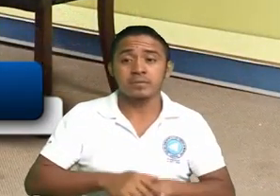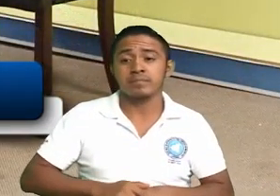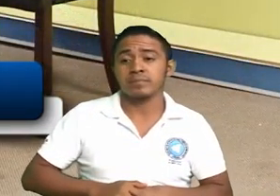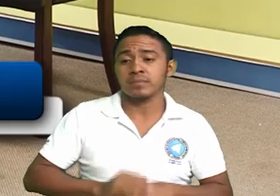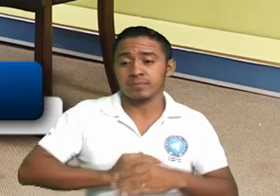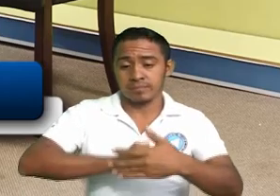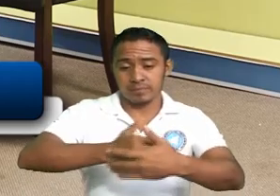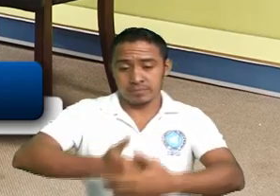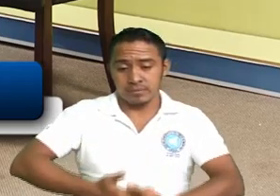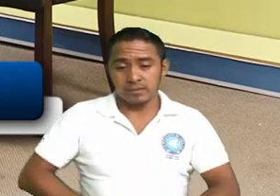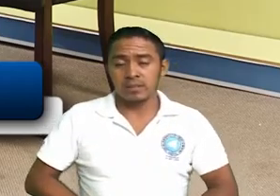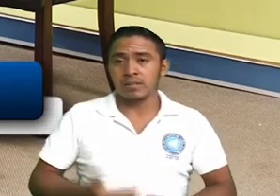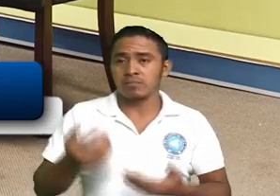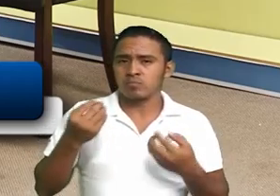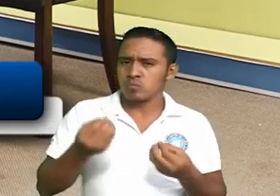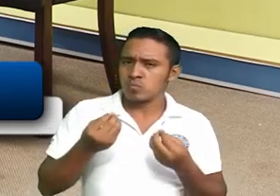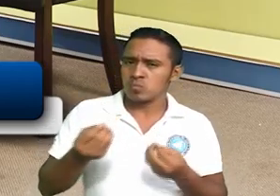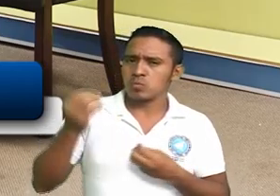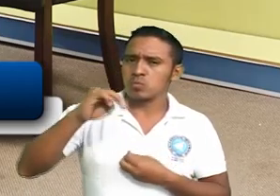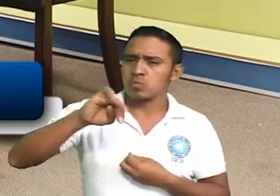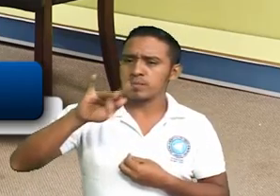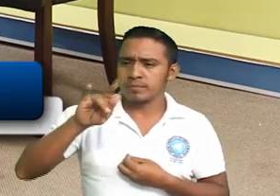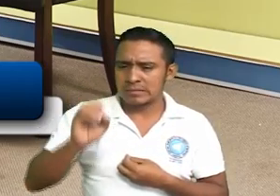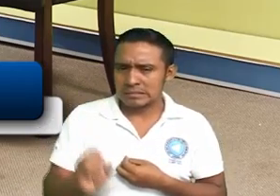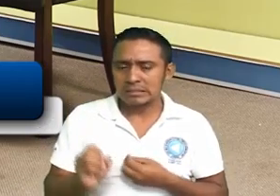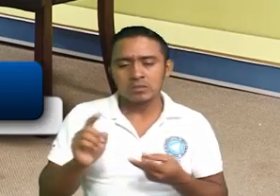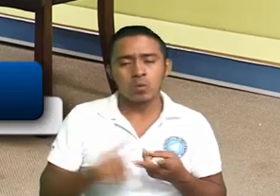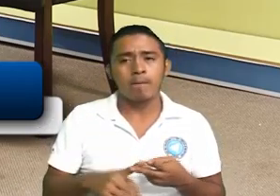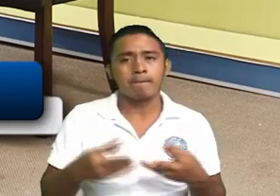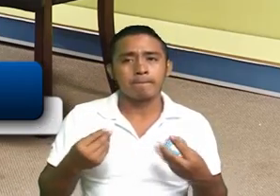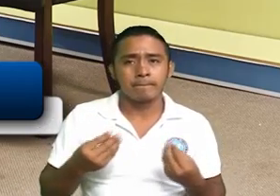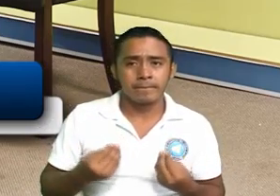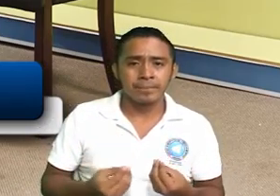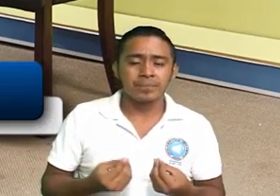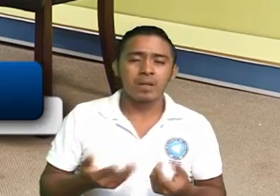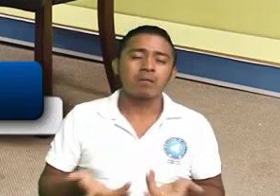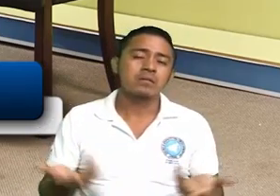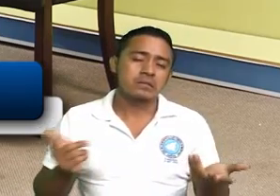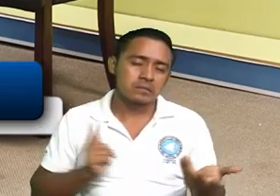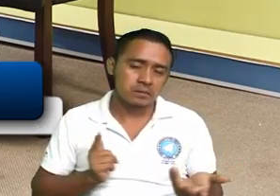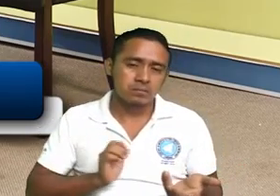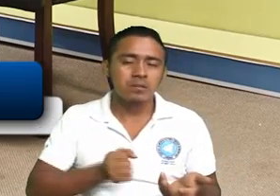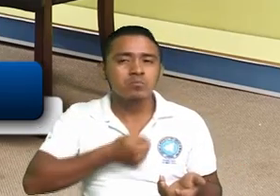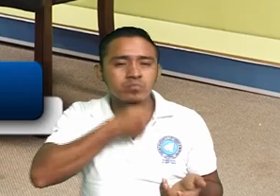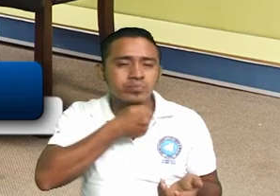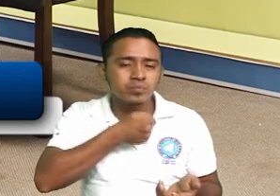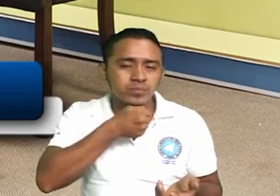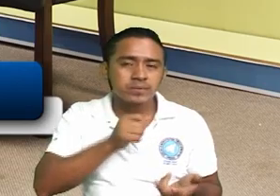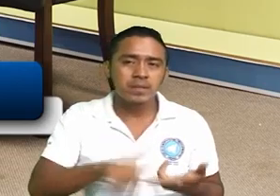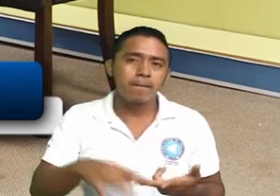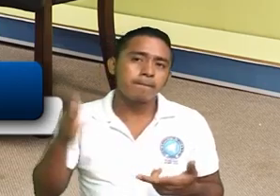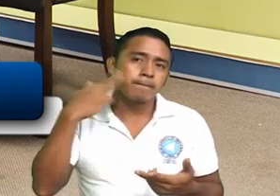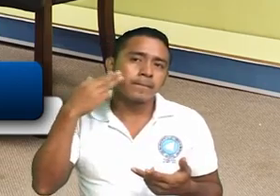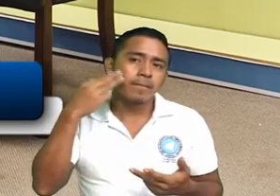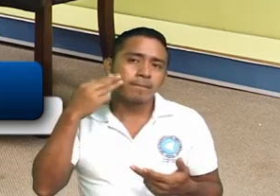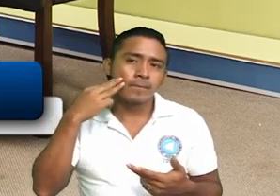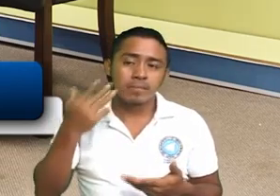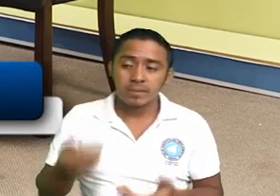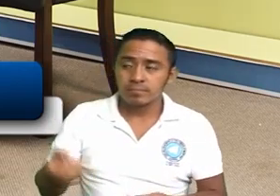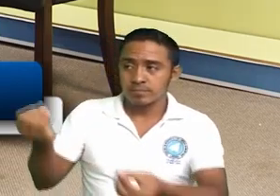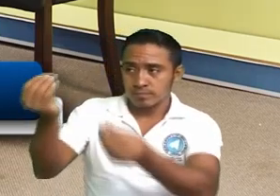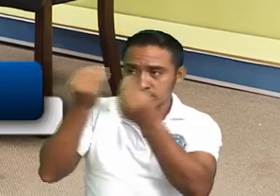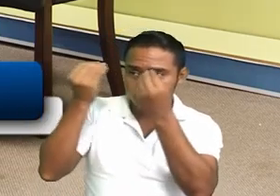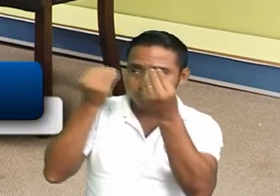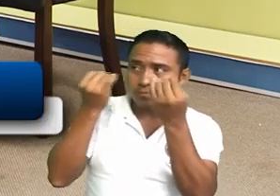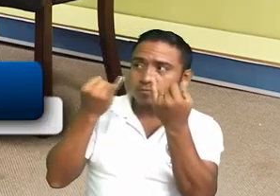embarazo, que haya sido un embarazo planeado, es una parte bien importante para la salud emocional de esa paciente. Es